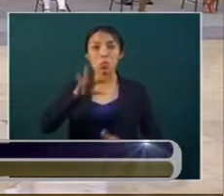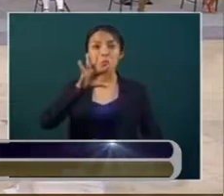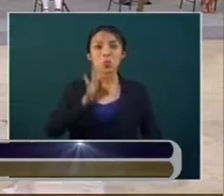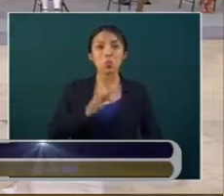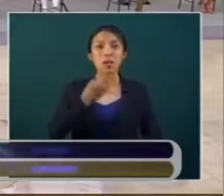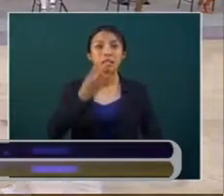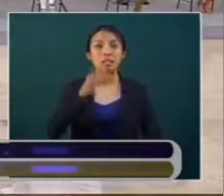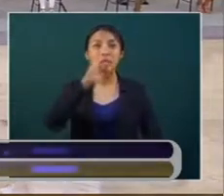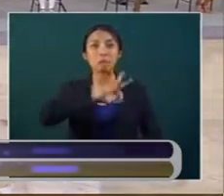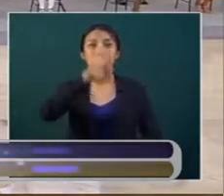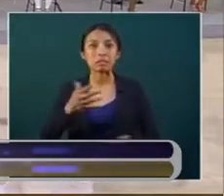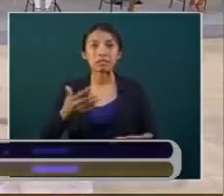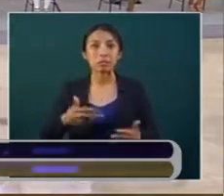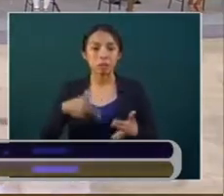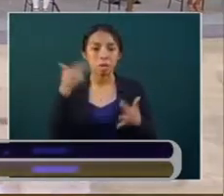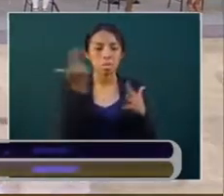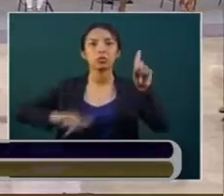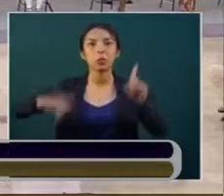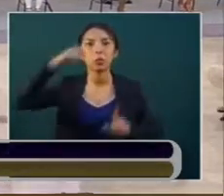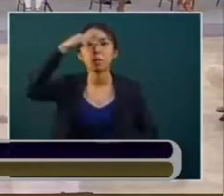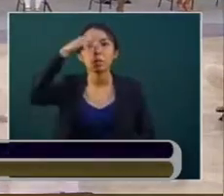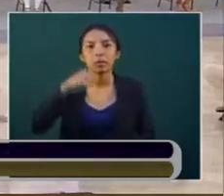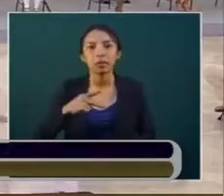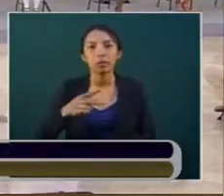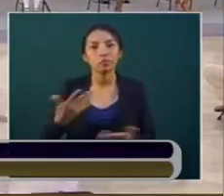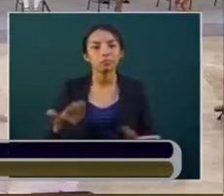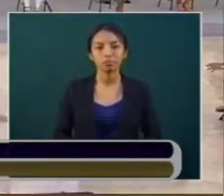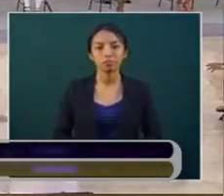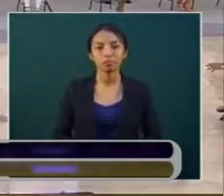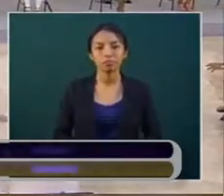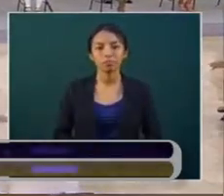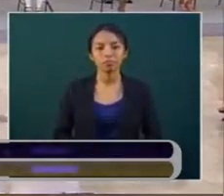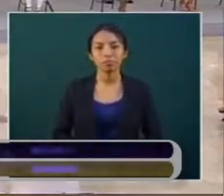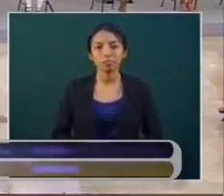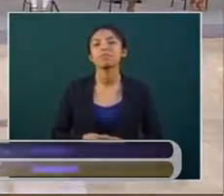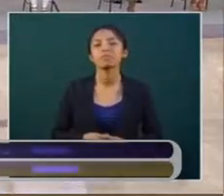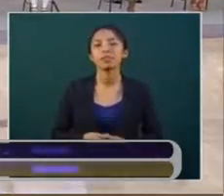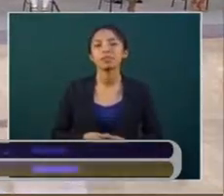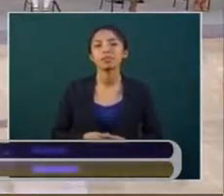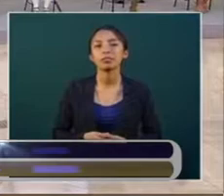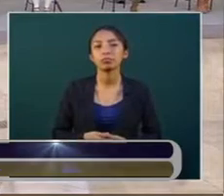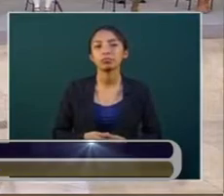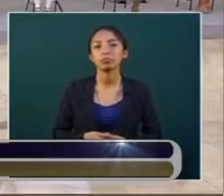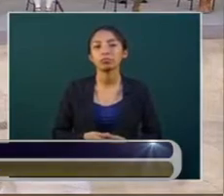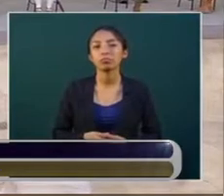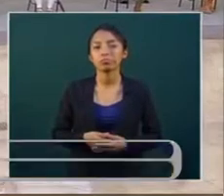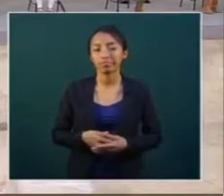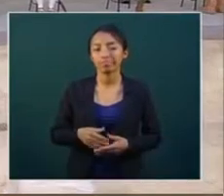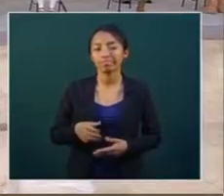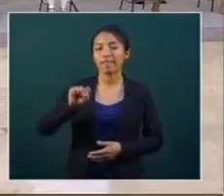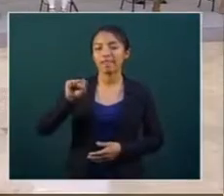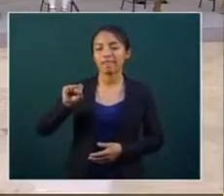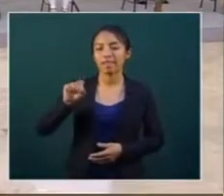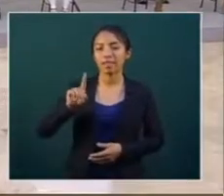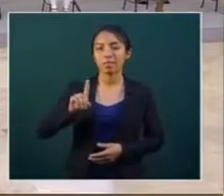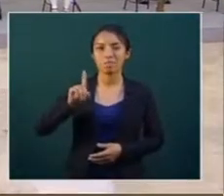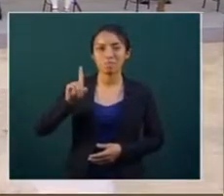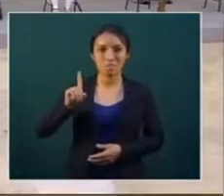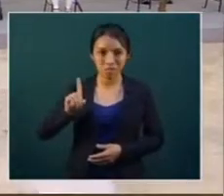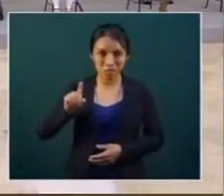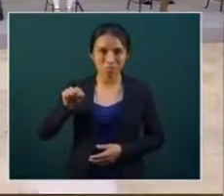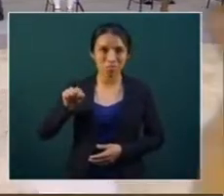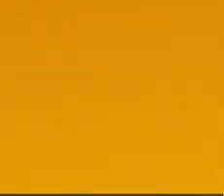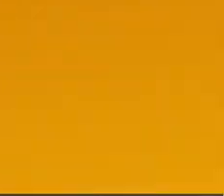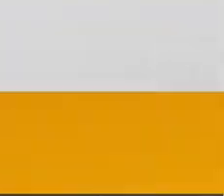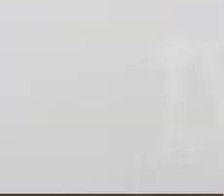de los homicidios del fin de semana en todo el país. Caso de Sonora hasta acá, en todo el fin de semana, un estado